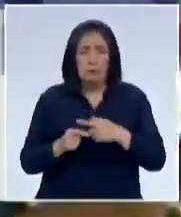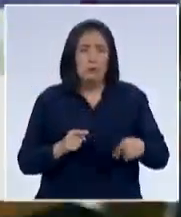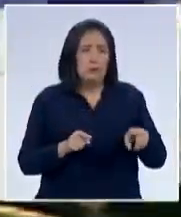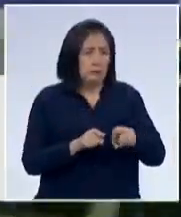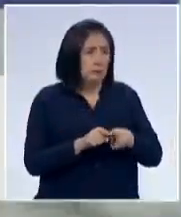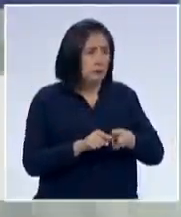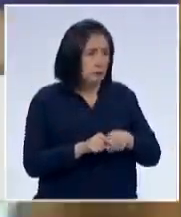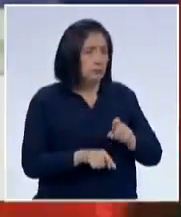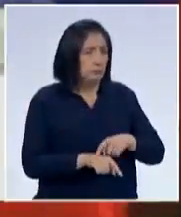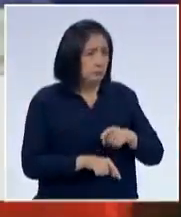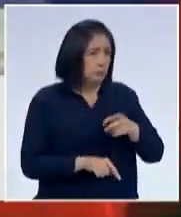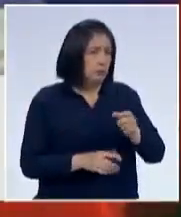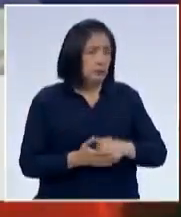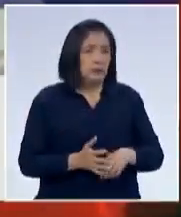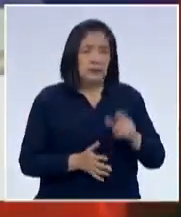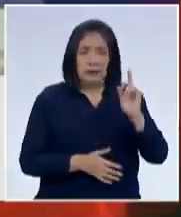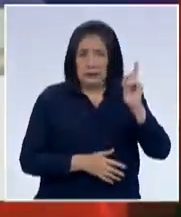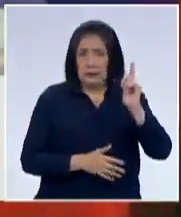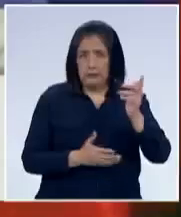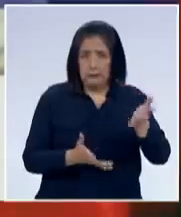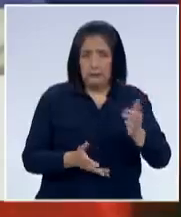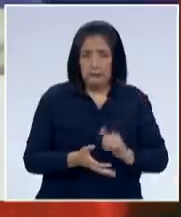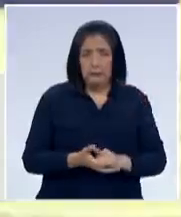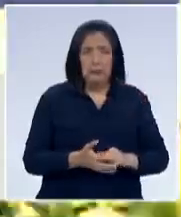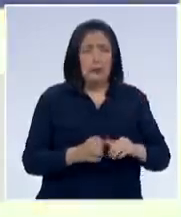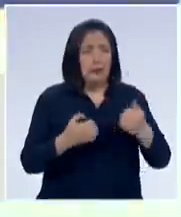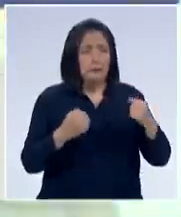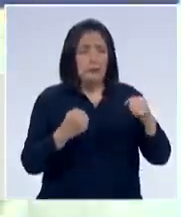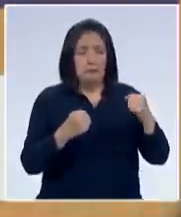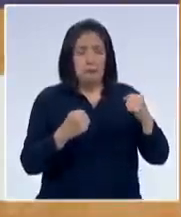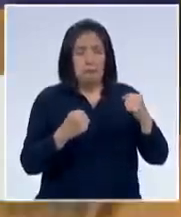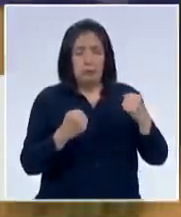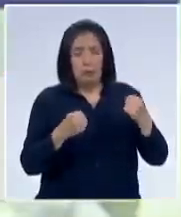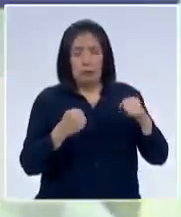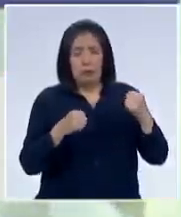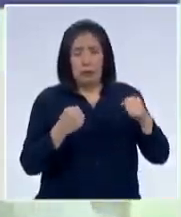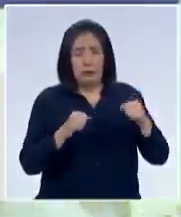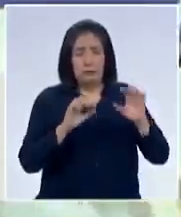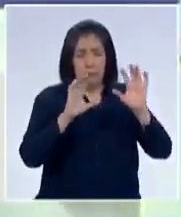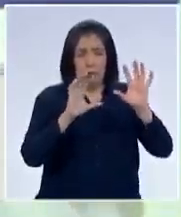temporadas larguísimas al mando de este deporte que tantas alegrías nos dio,